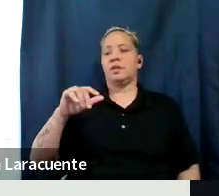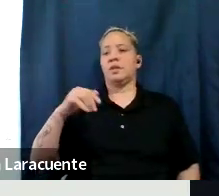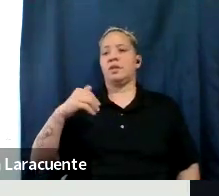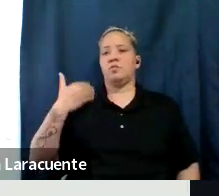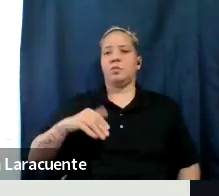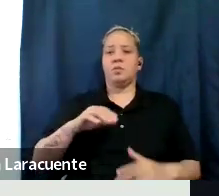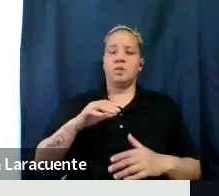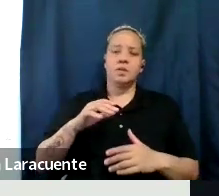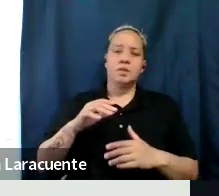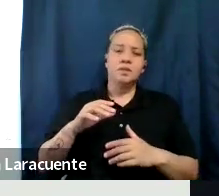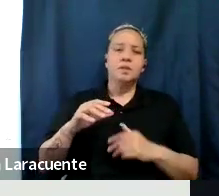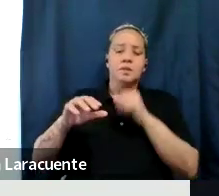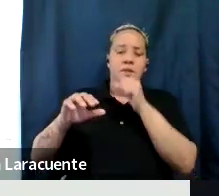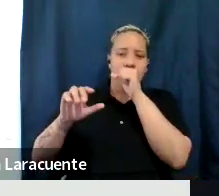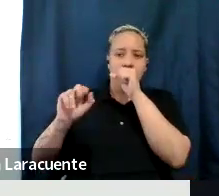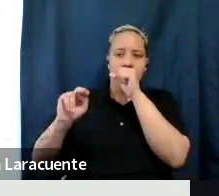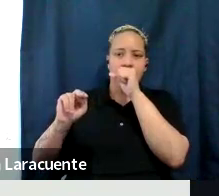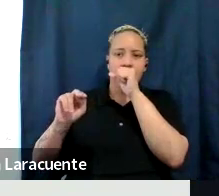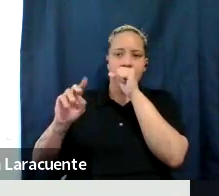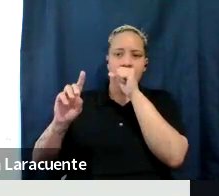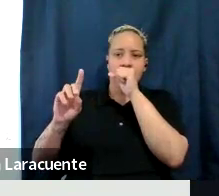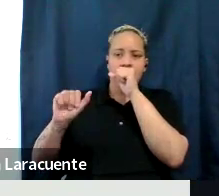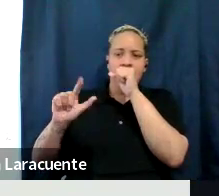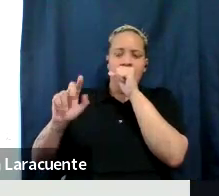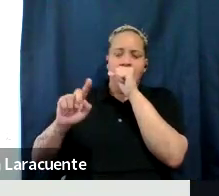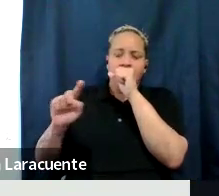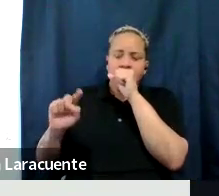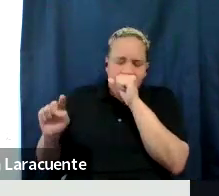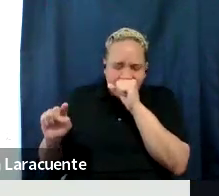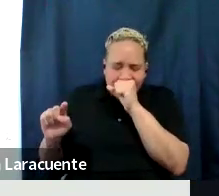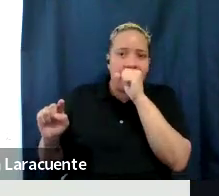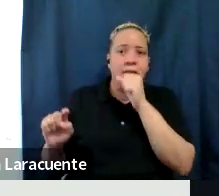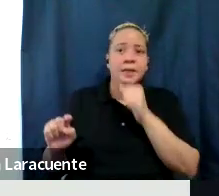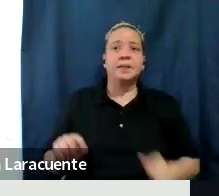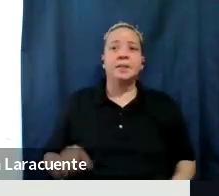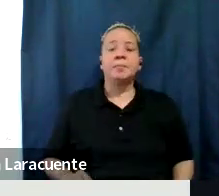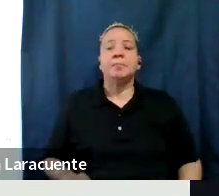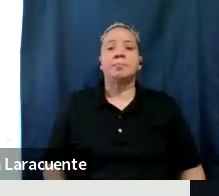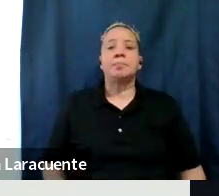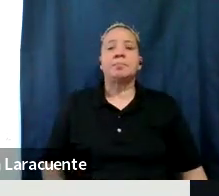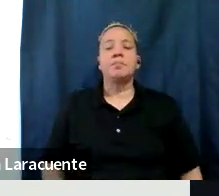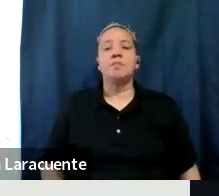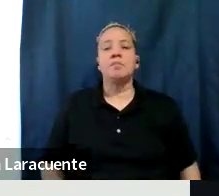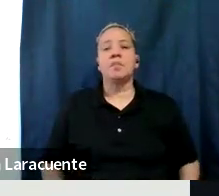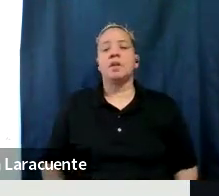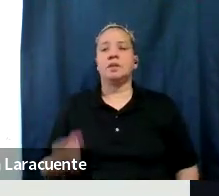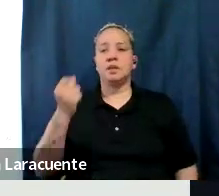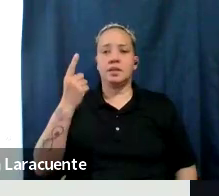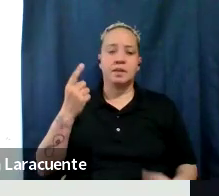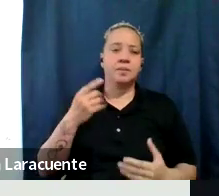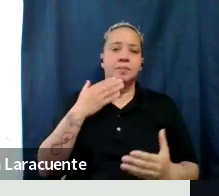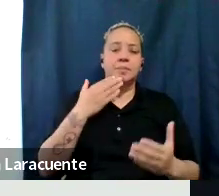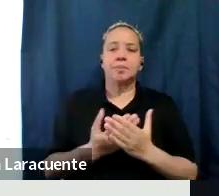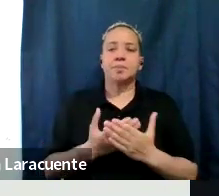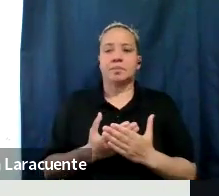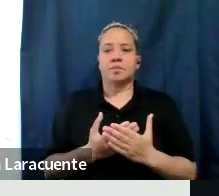digo. Y tengo la suerte de ser andaluz y por tanto comprender bien la esencia de un libro